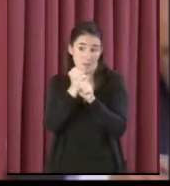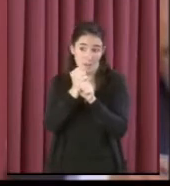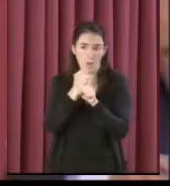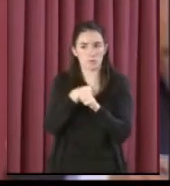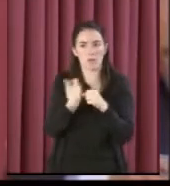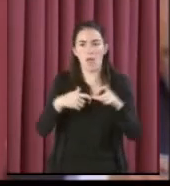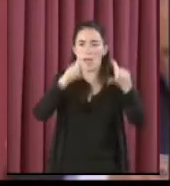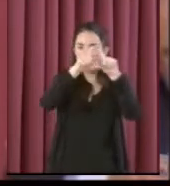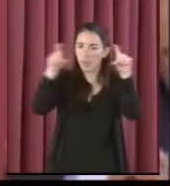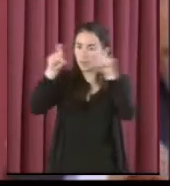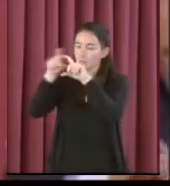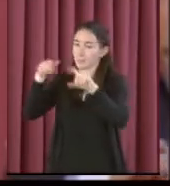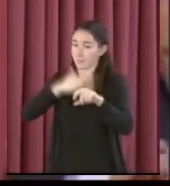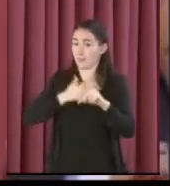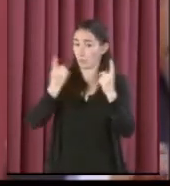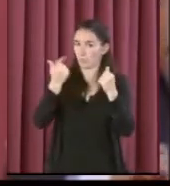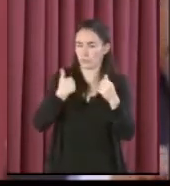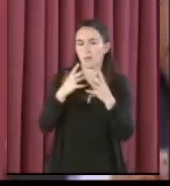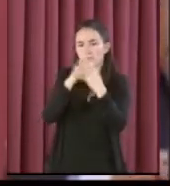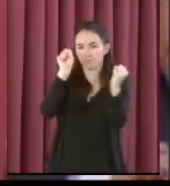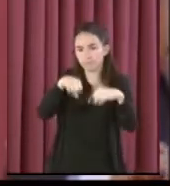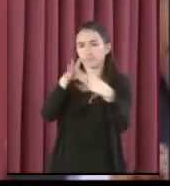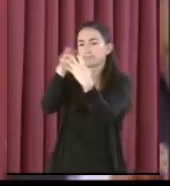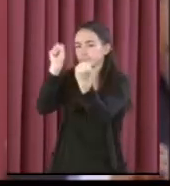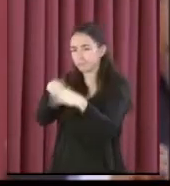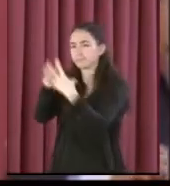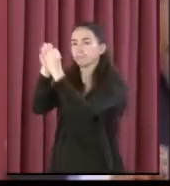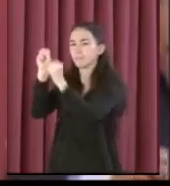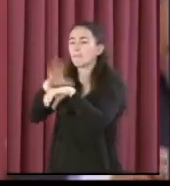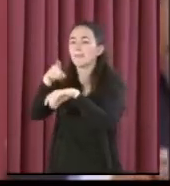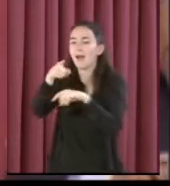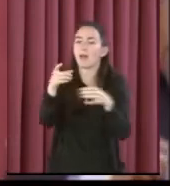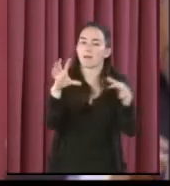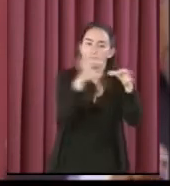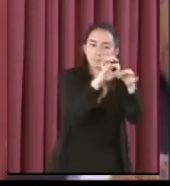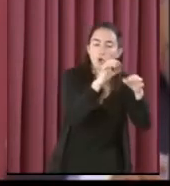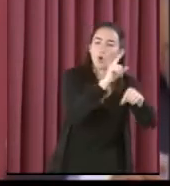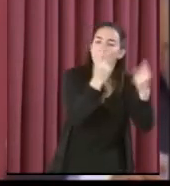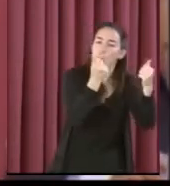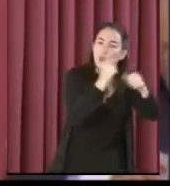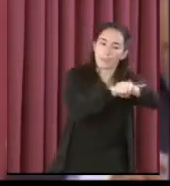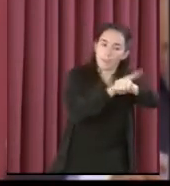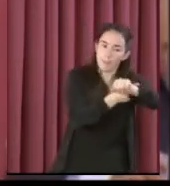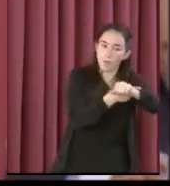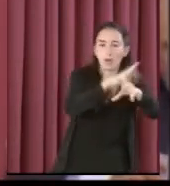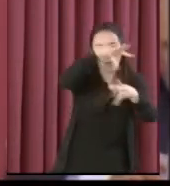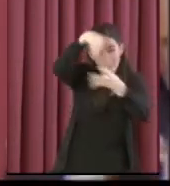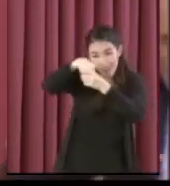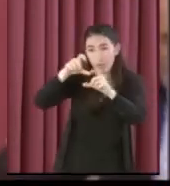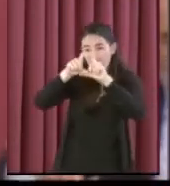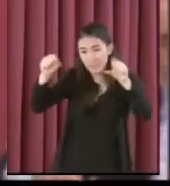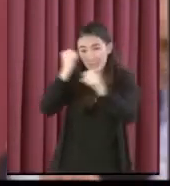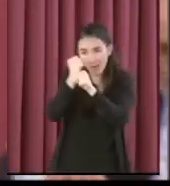empresas locales para que a través de Logroño Deporte incorporen el deporte en el día a día de la actividad laboral,